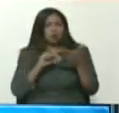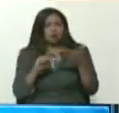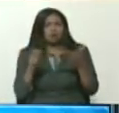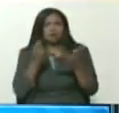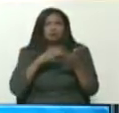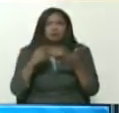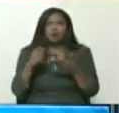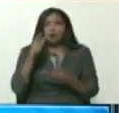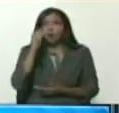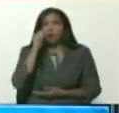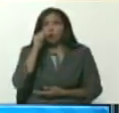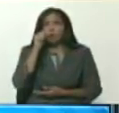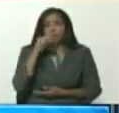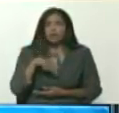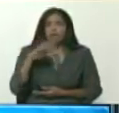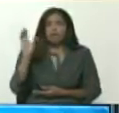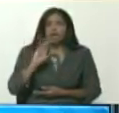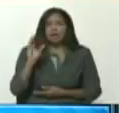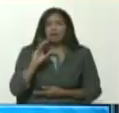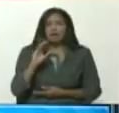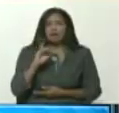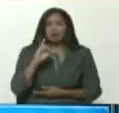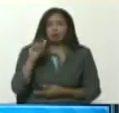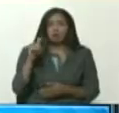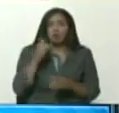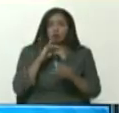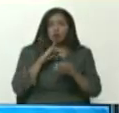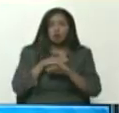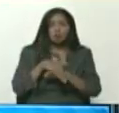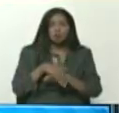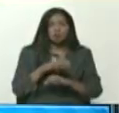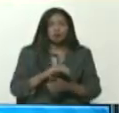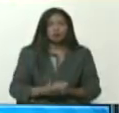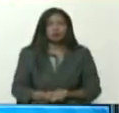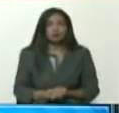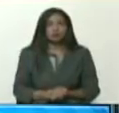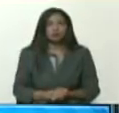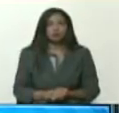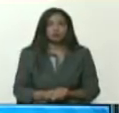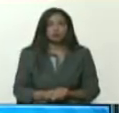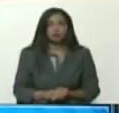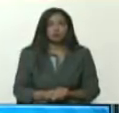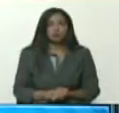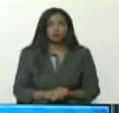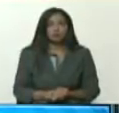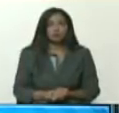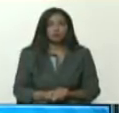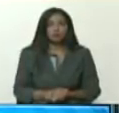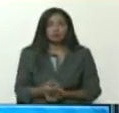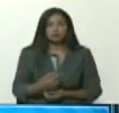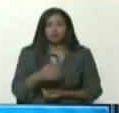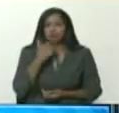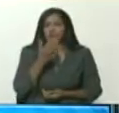que por un periodista en Caracas, Jorge Rodríguez. Yo lo leí hoy,